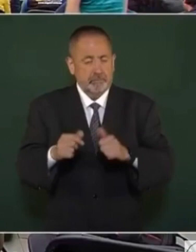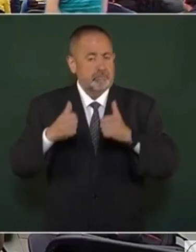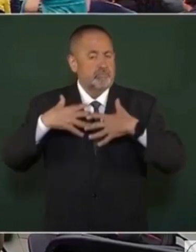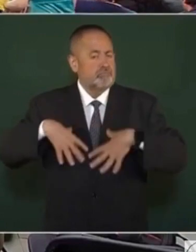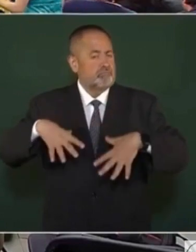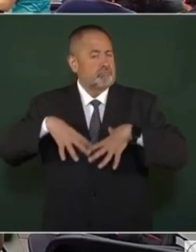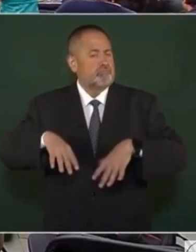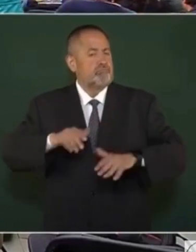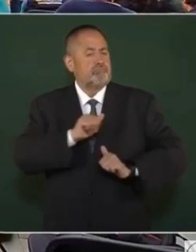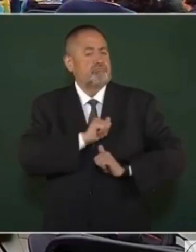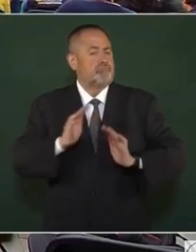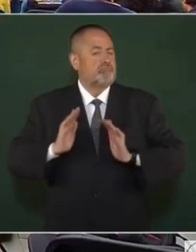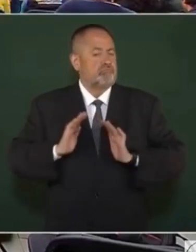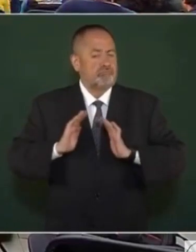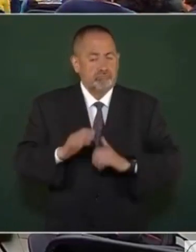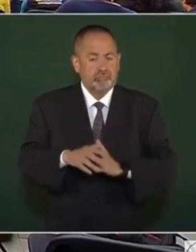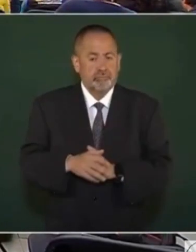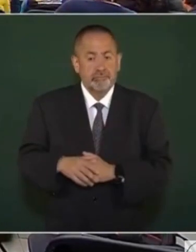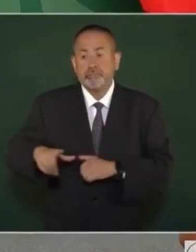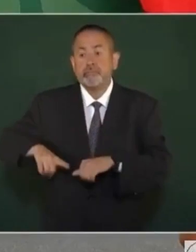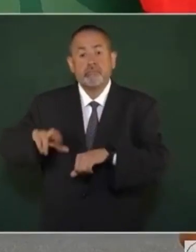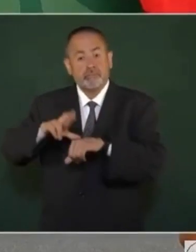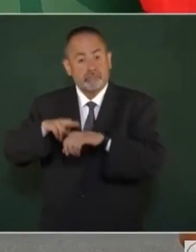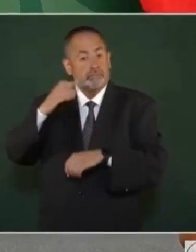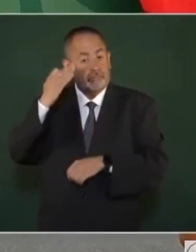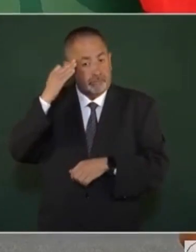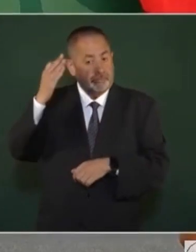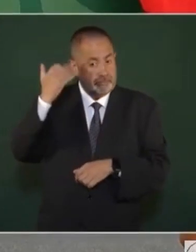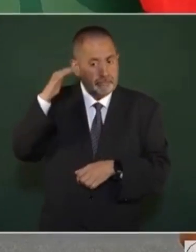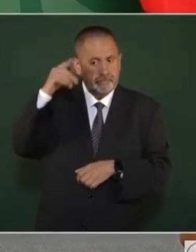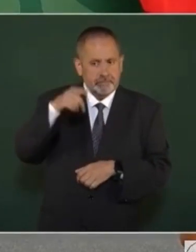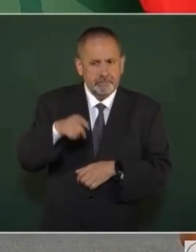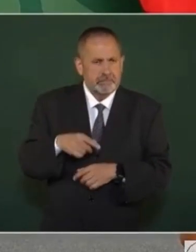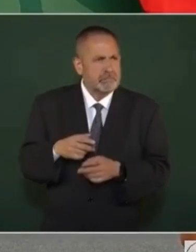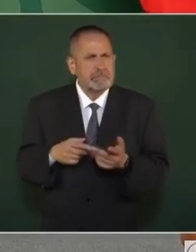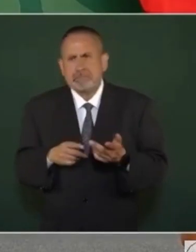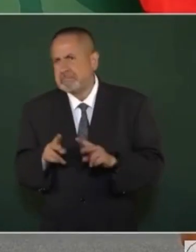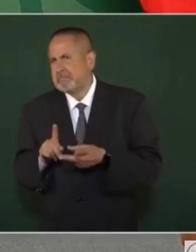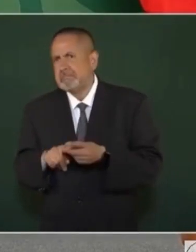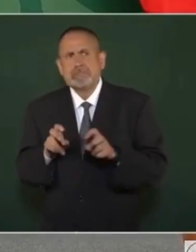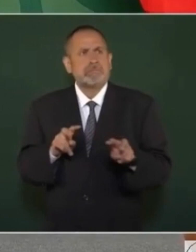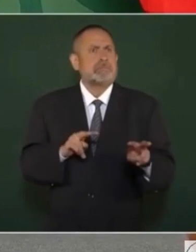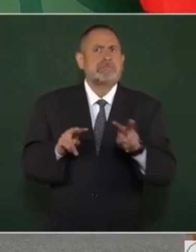Y dice el gobernador de ese entonces que no lo veía